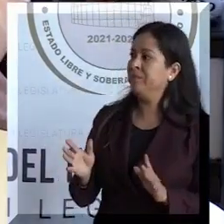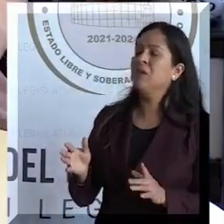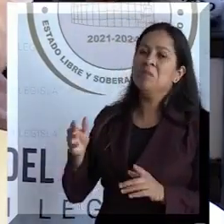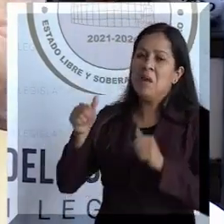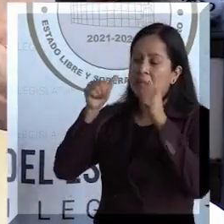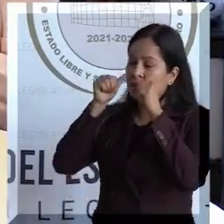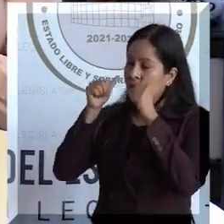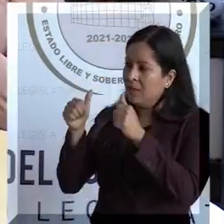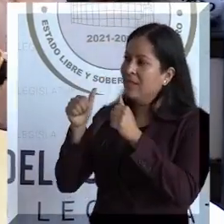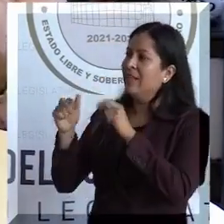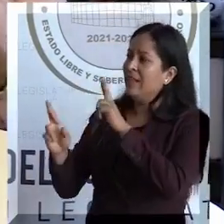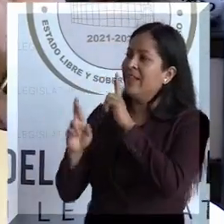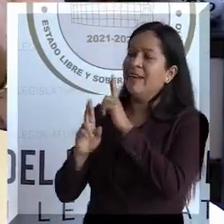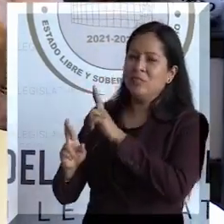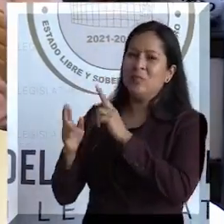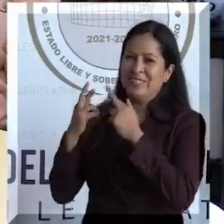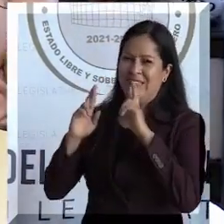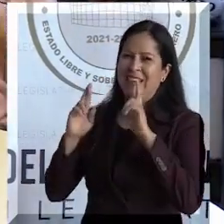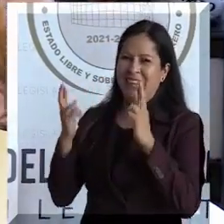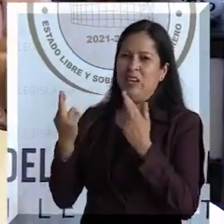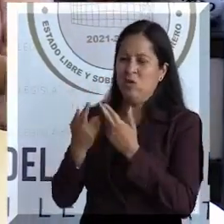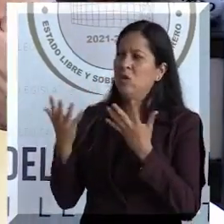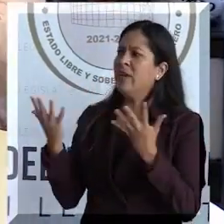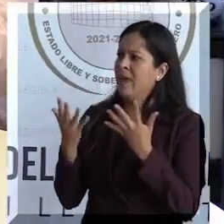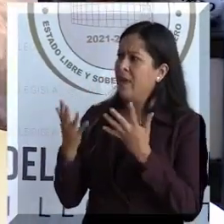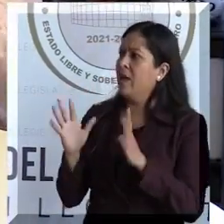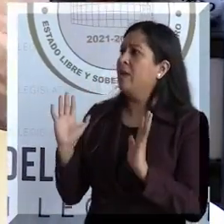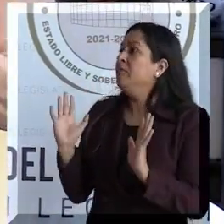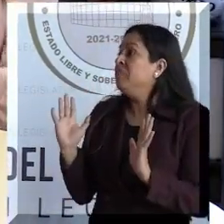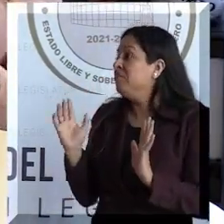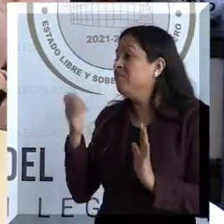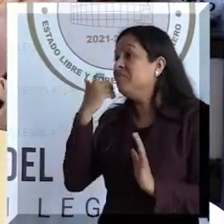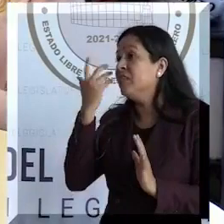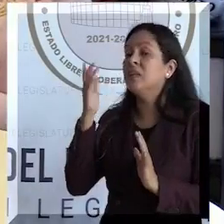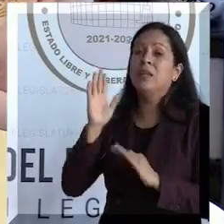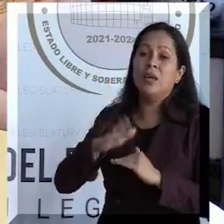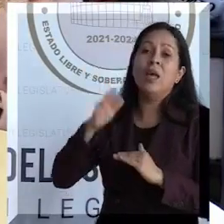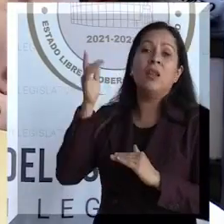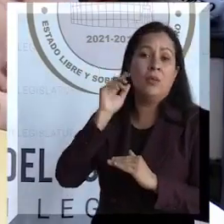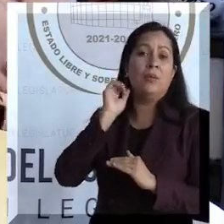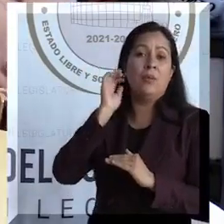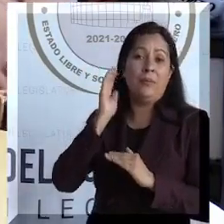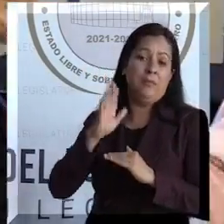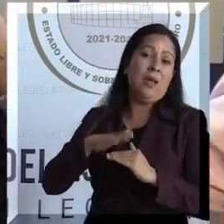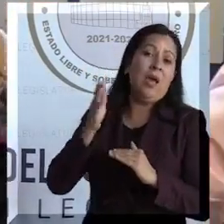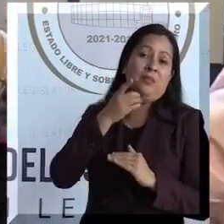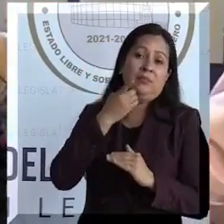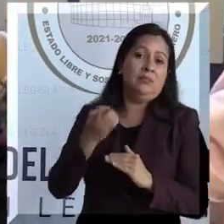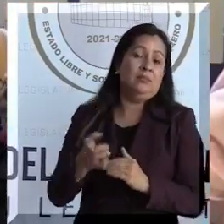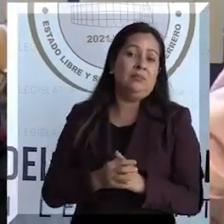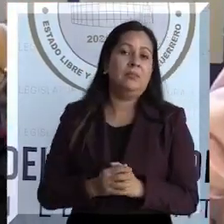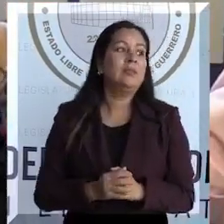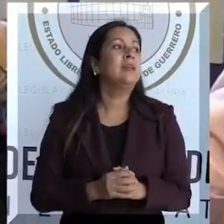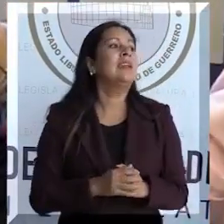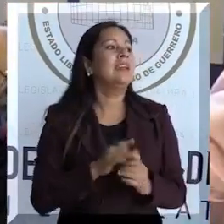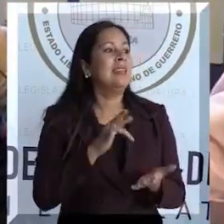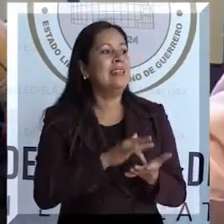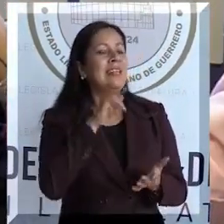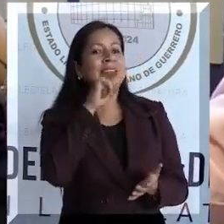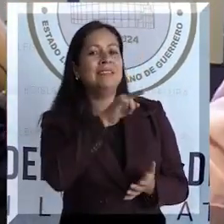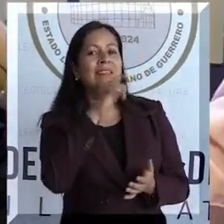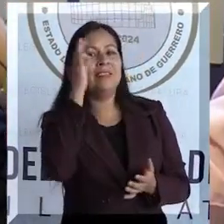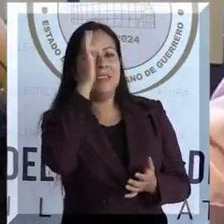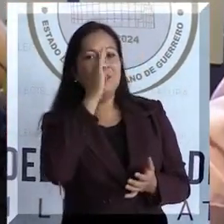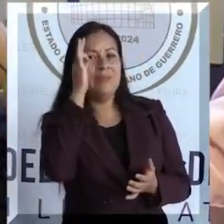al pendiente, diputado, del resultado de esta reunión que se sostengan. Pues no sé si le gustaría a usted agregar algo más, diputado. No, pues agradecerte, Fer, agradecerte